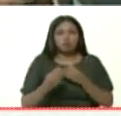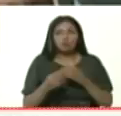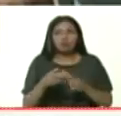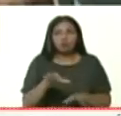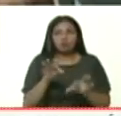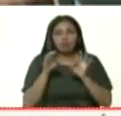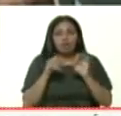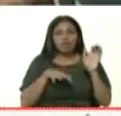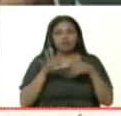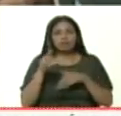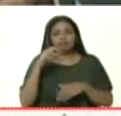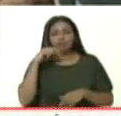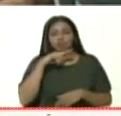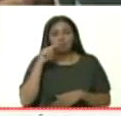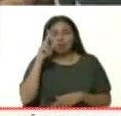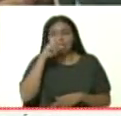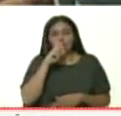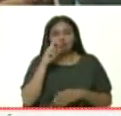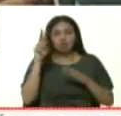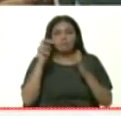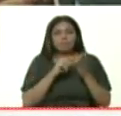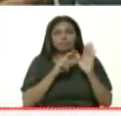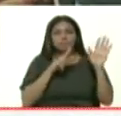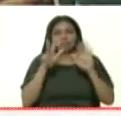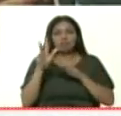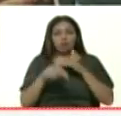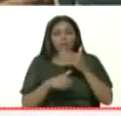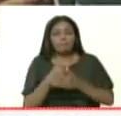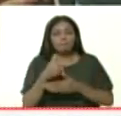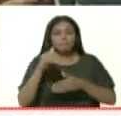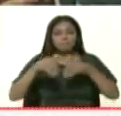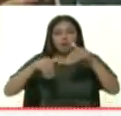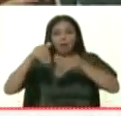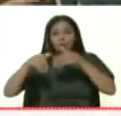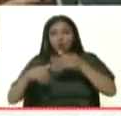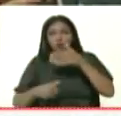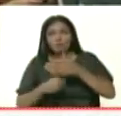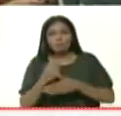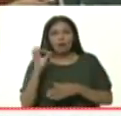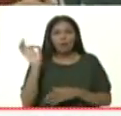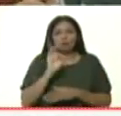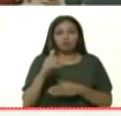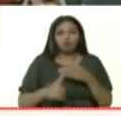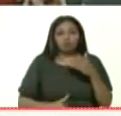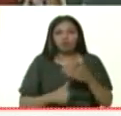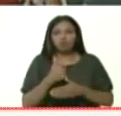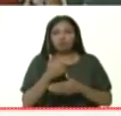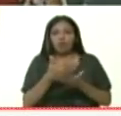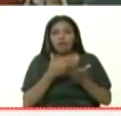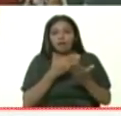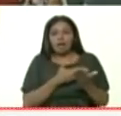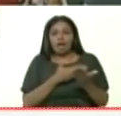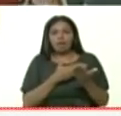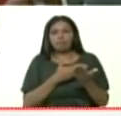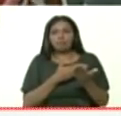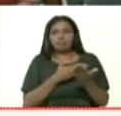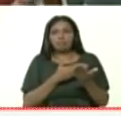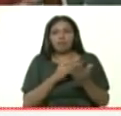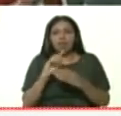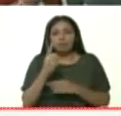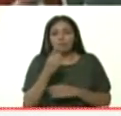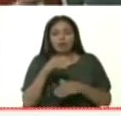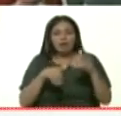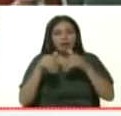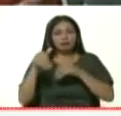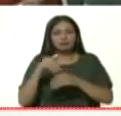eligieron el 15 de octubre del año 2017 con más votos y más porcentaje de lo que había sacado en la primera